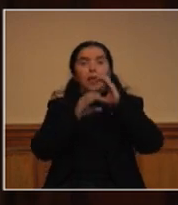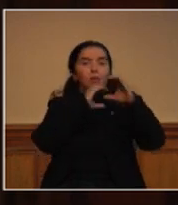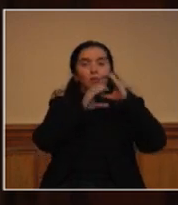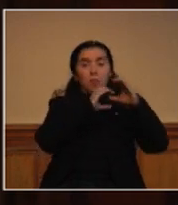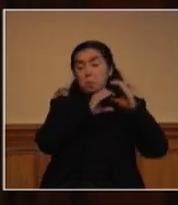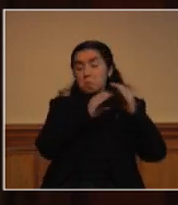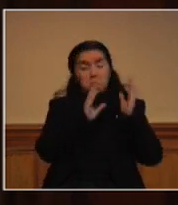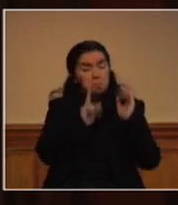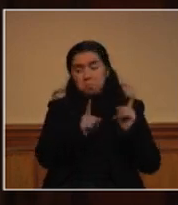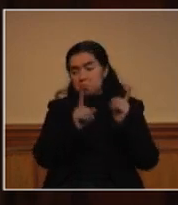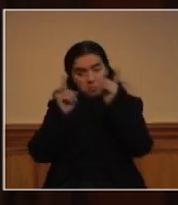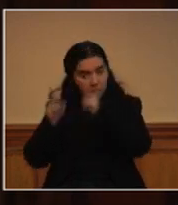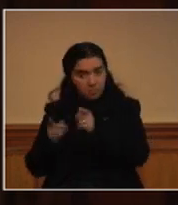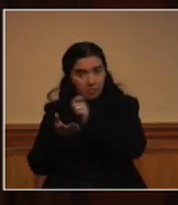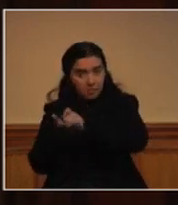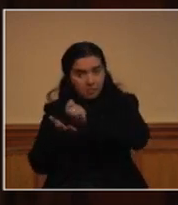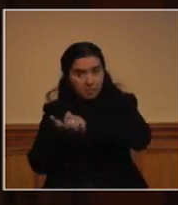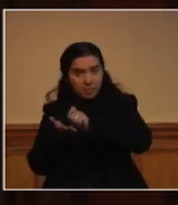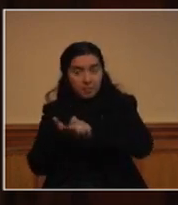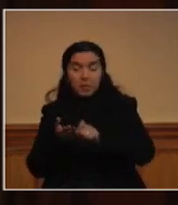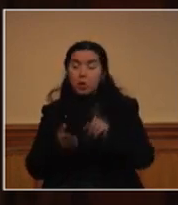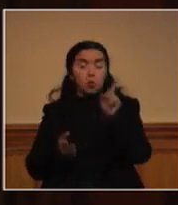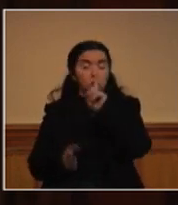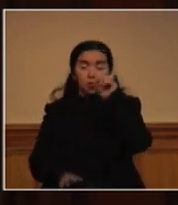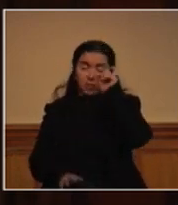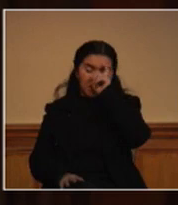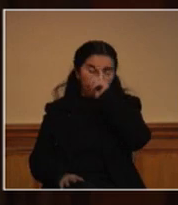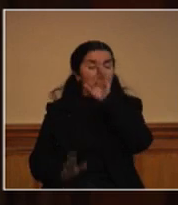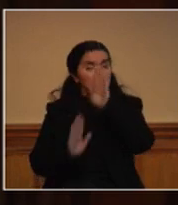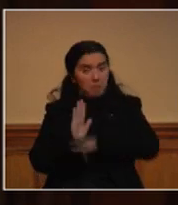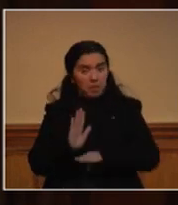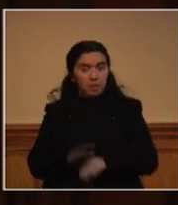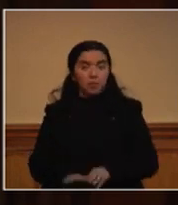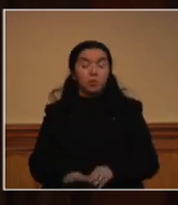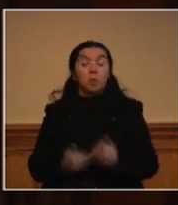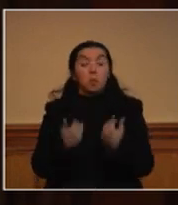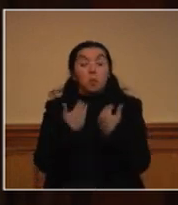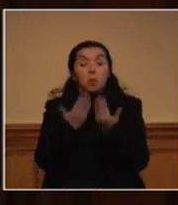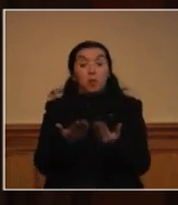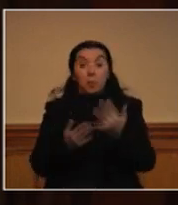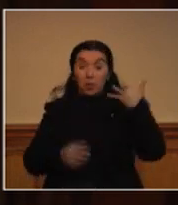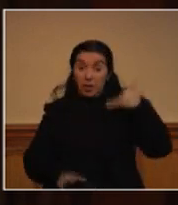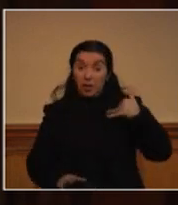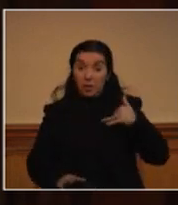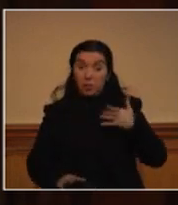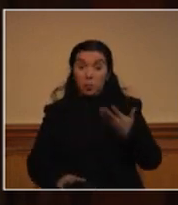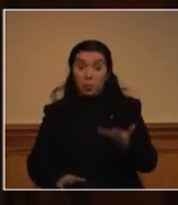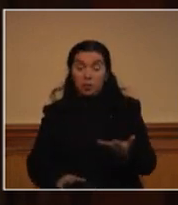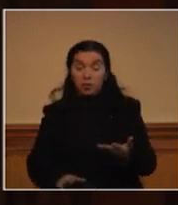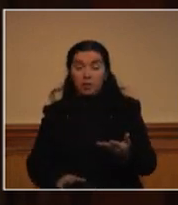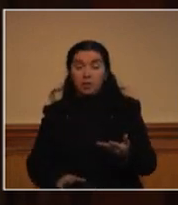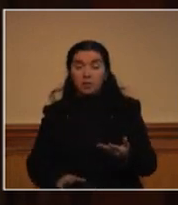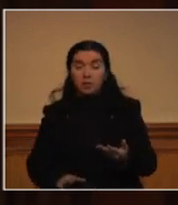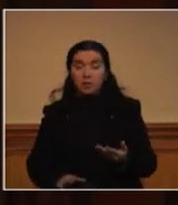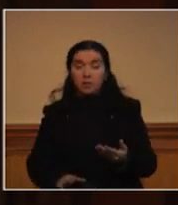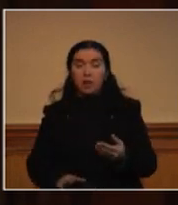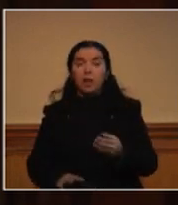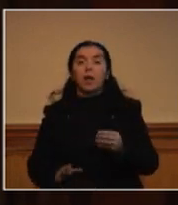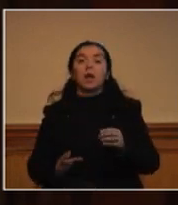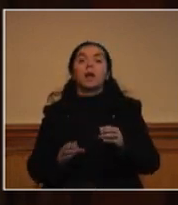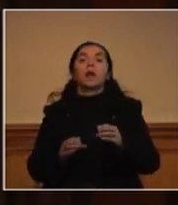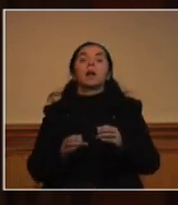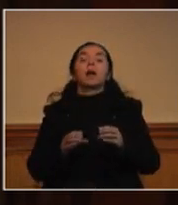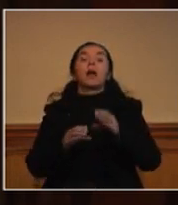comunicativo, y es mucho más complejo. Por ello, le damos una gran importancia, como decía,